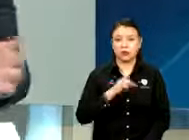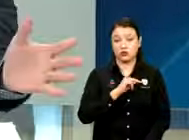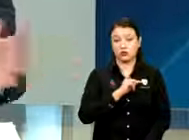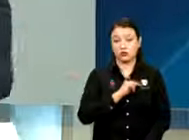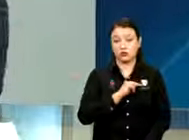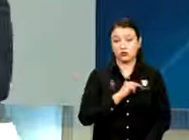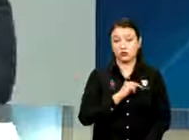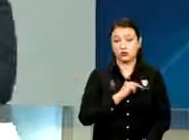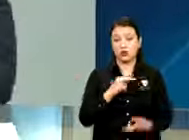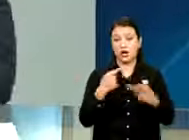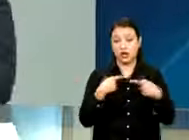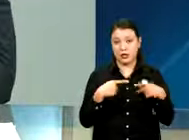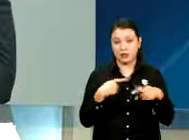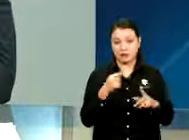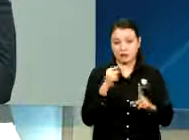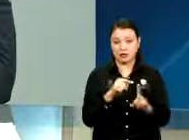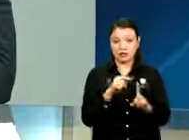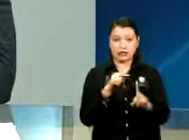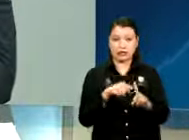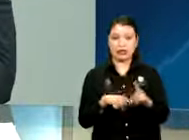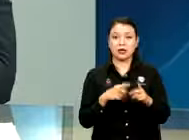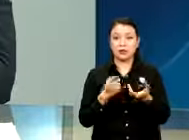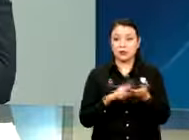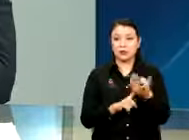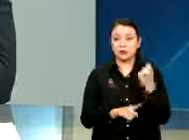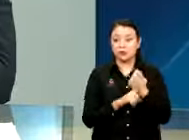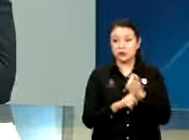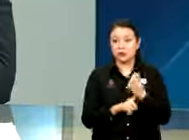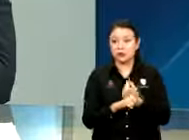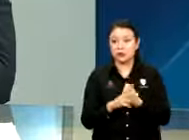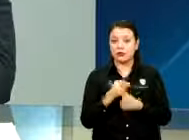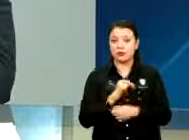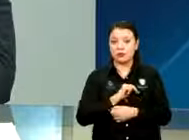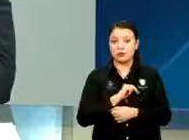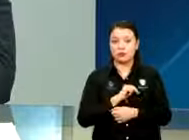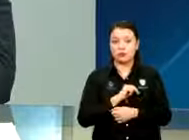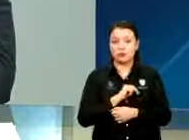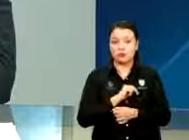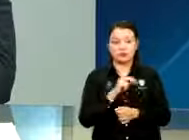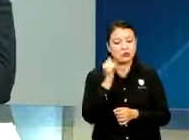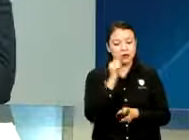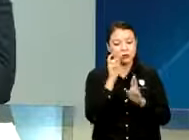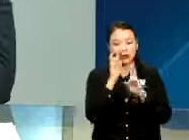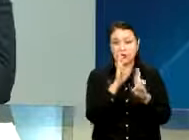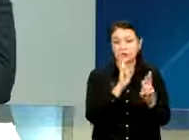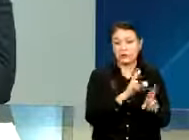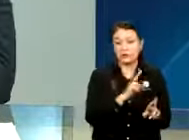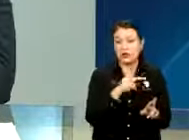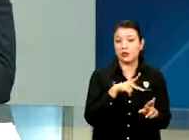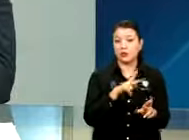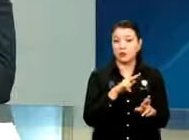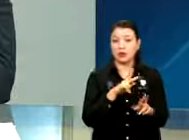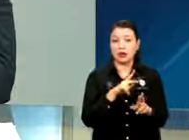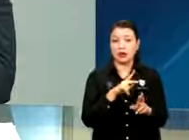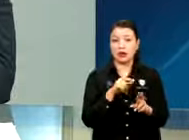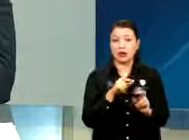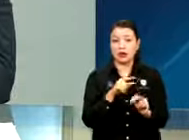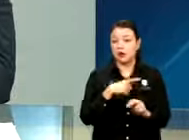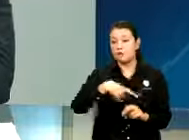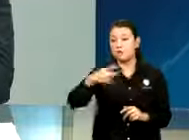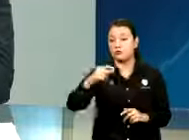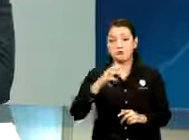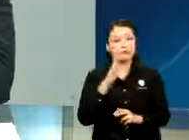casos es verdaderamente amplio esta subsecretaría ha atendido poco más de 113 juicios de